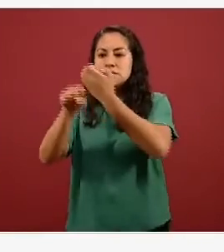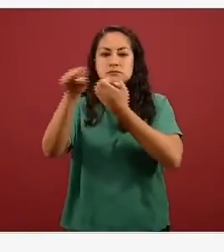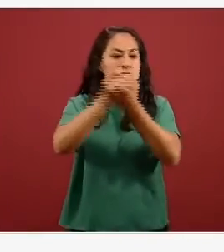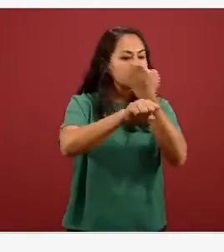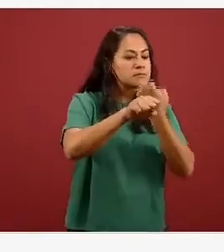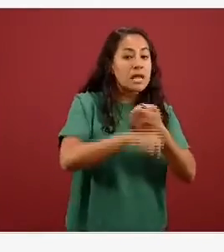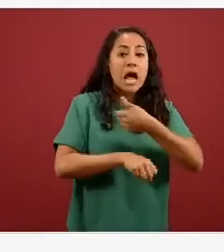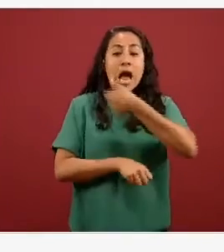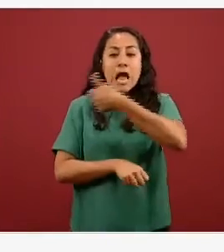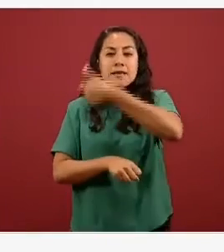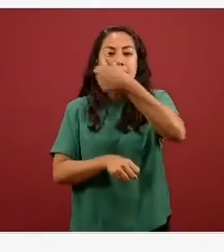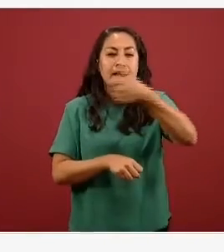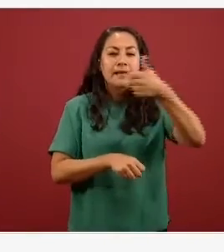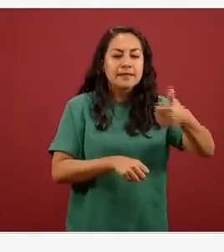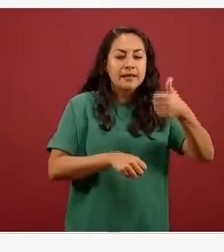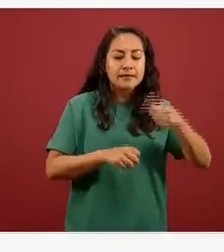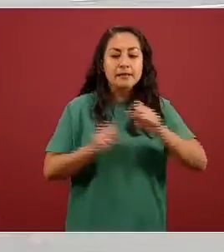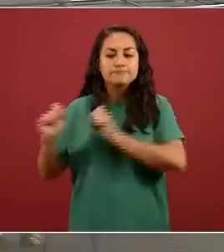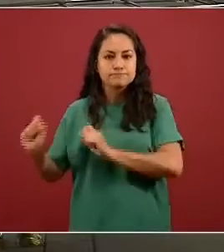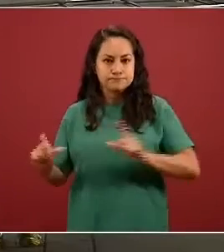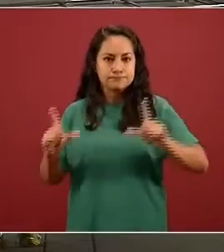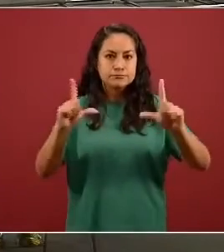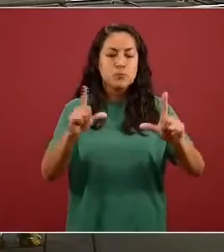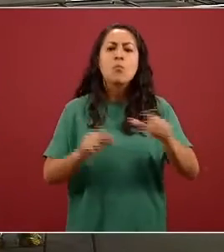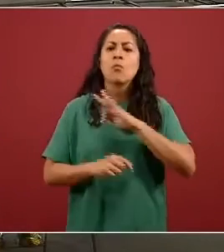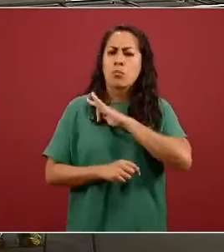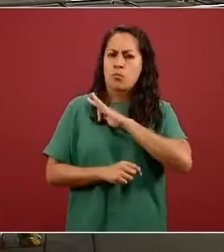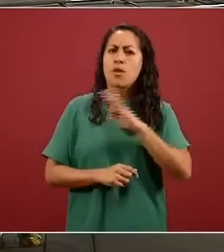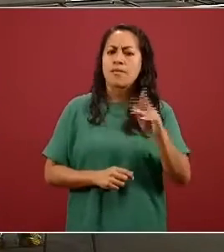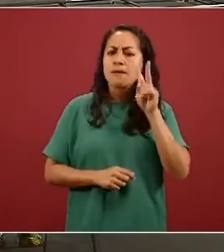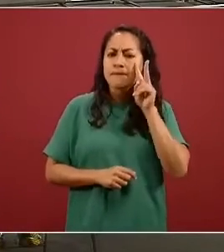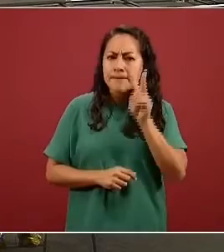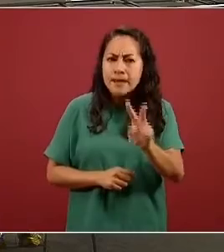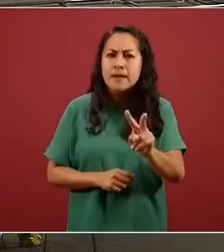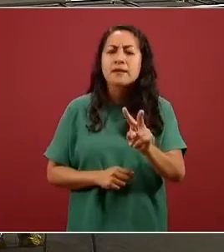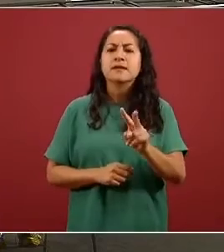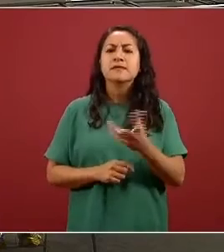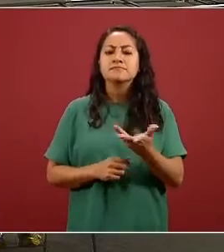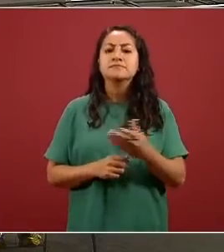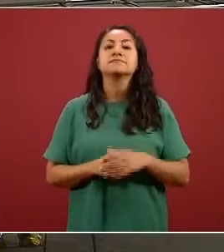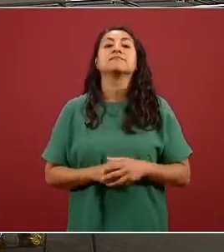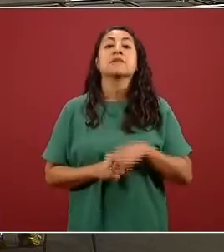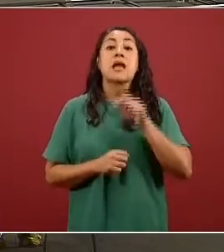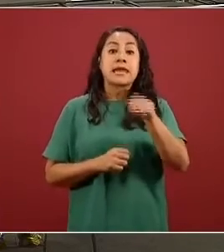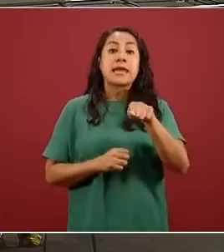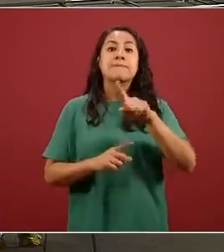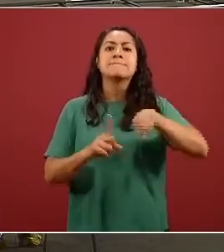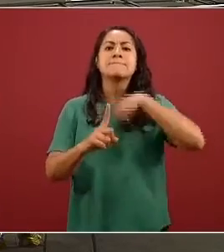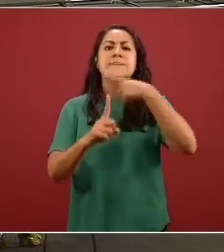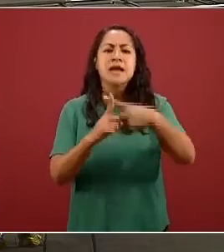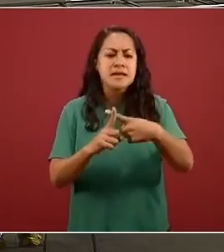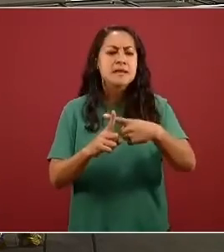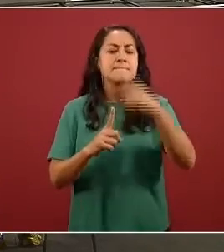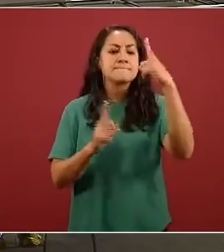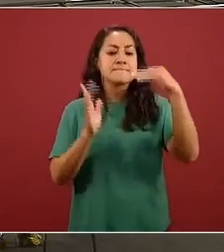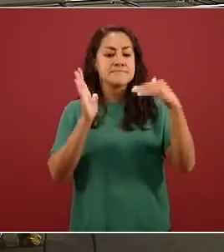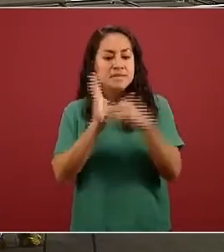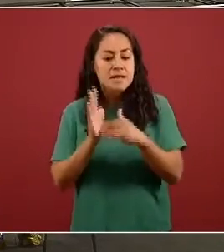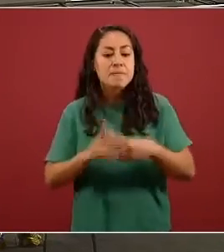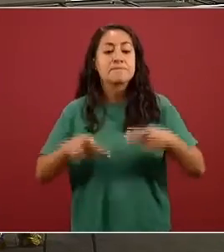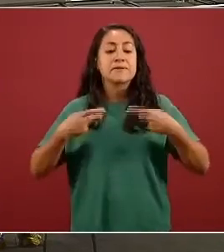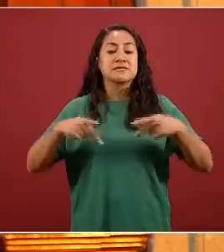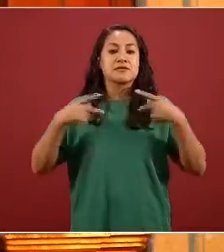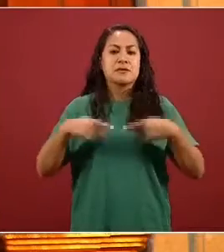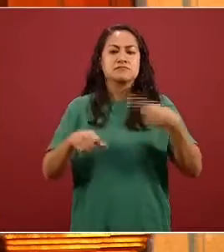en la siguiente diapositiva es donde podremos ver si la tasa de incidencia acumulada, ¿no? Nuestro mapa en donde los